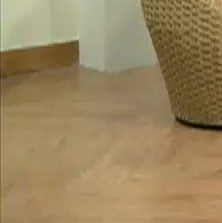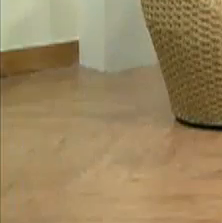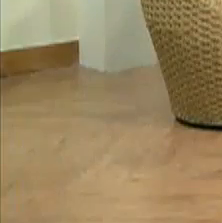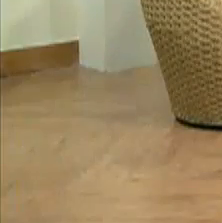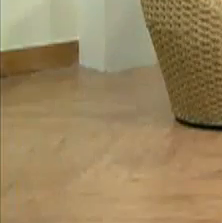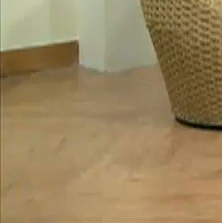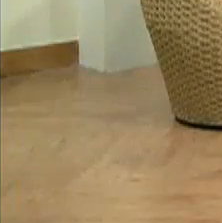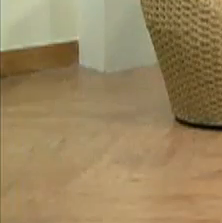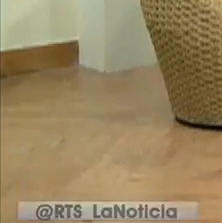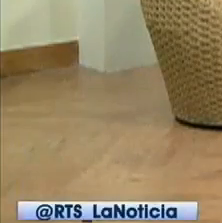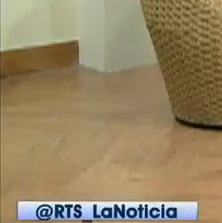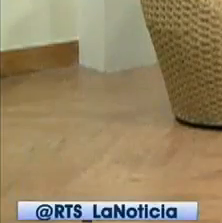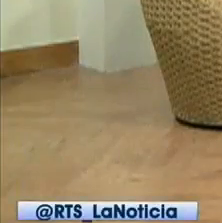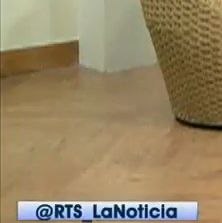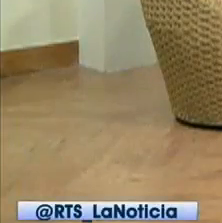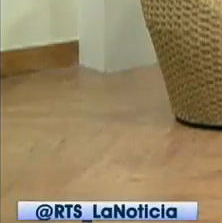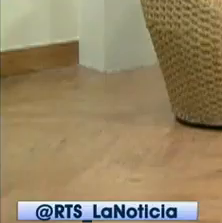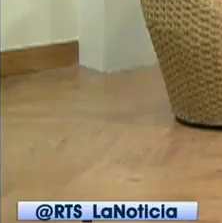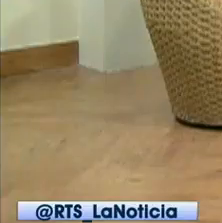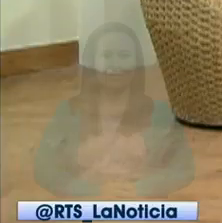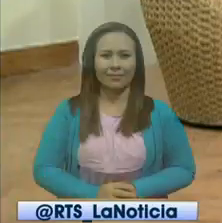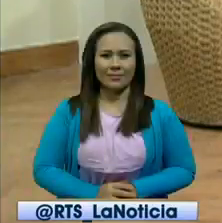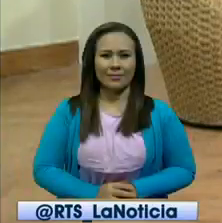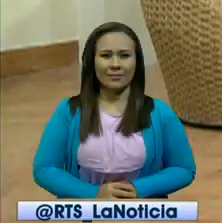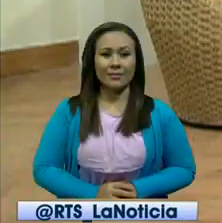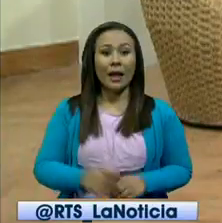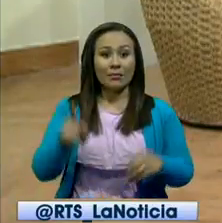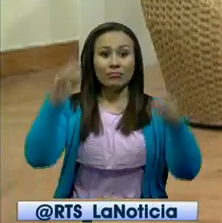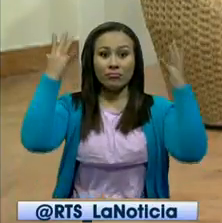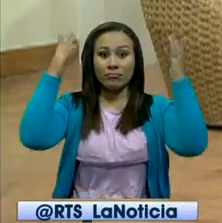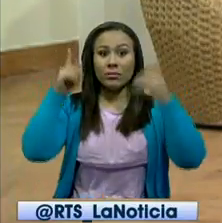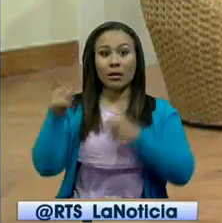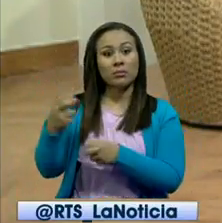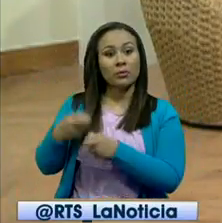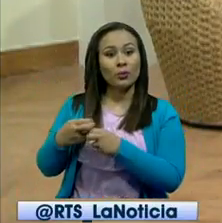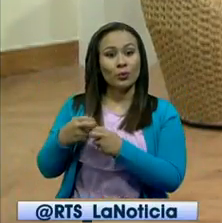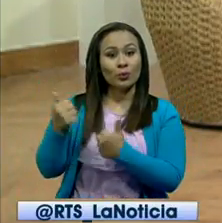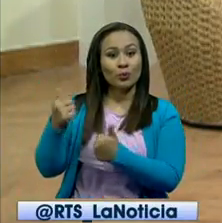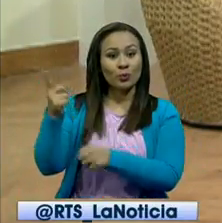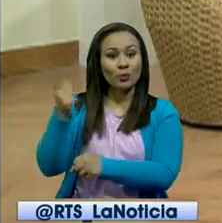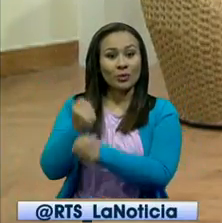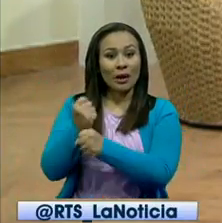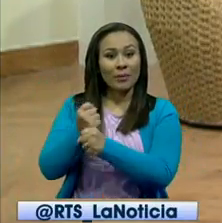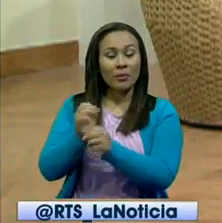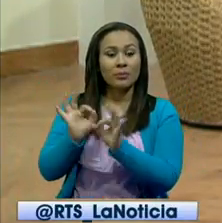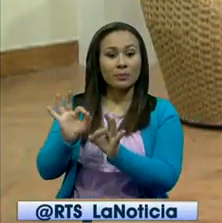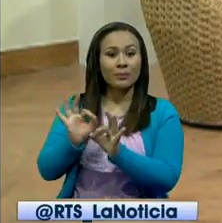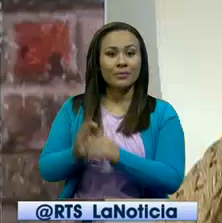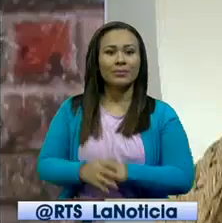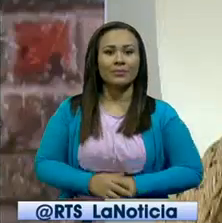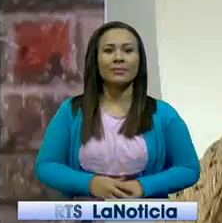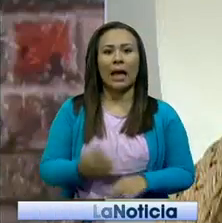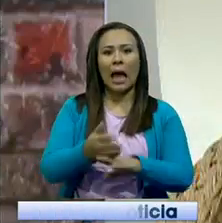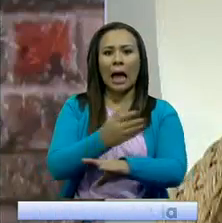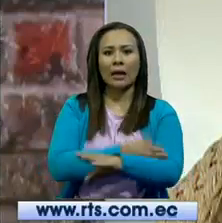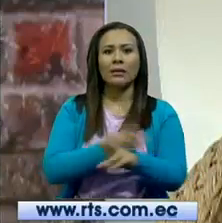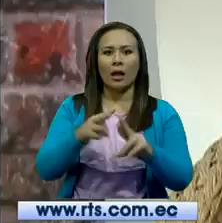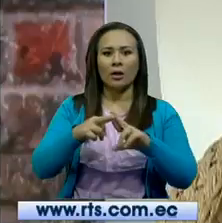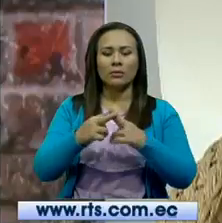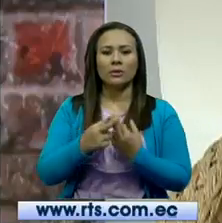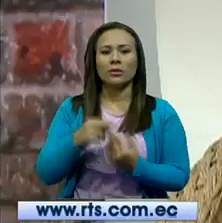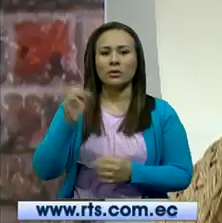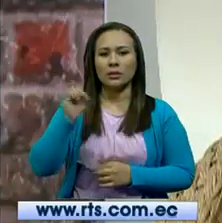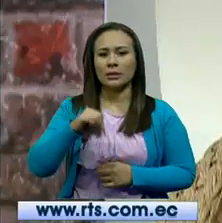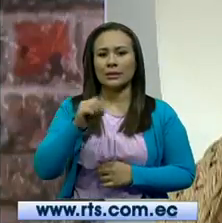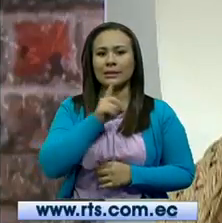definitivamente está con un trabajo muy duro pero al inicio sí porque